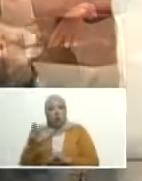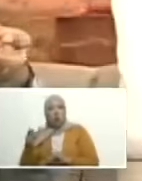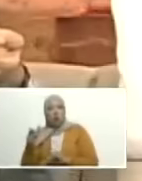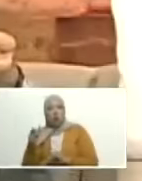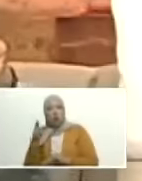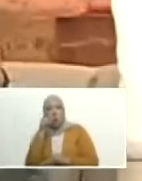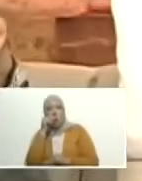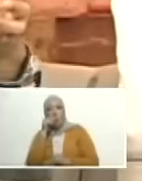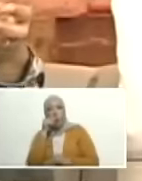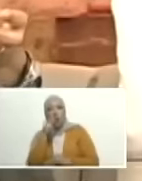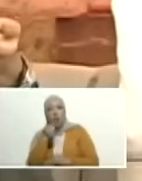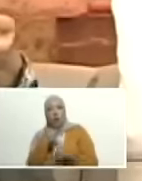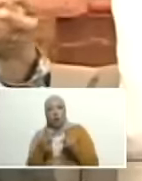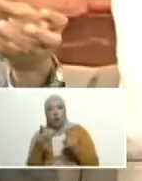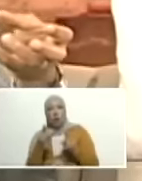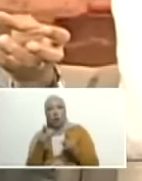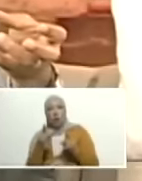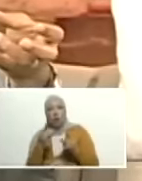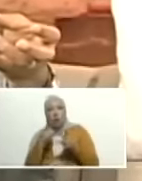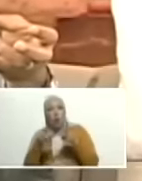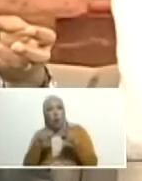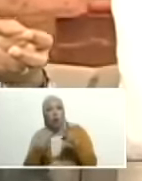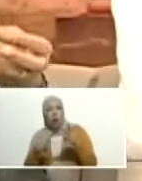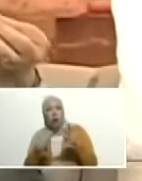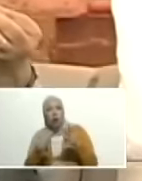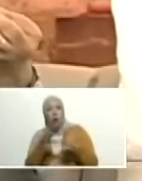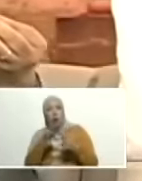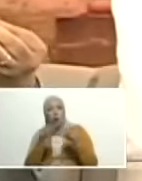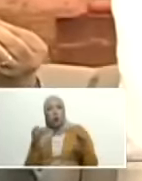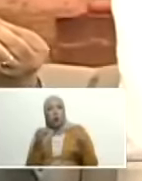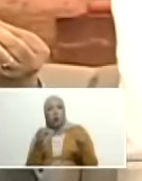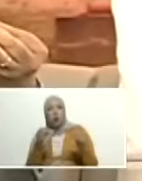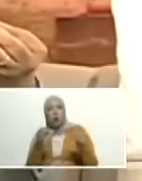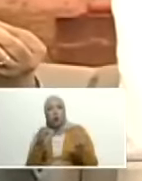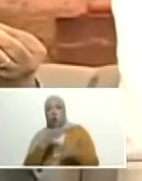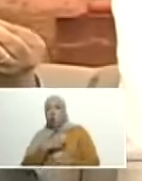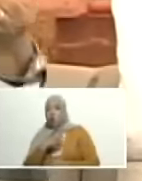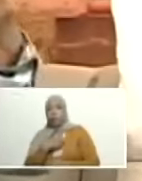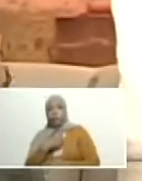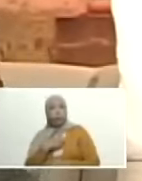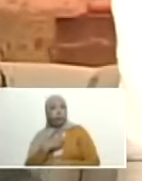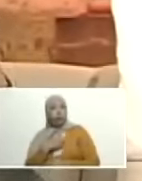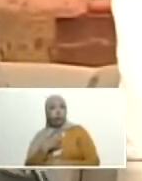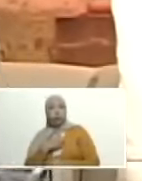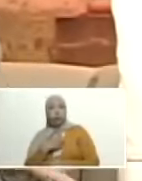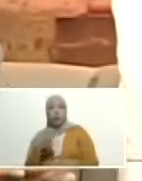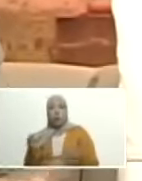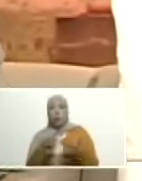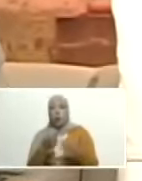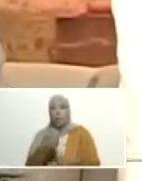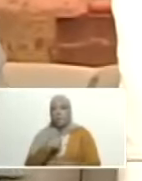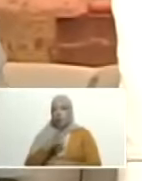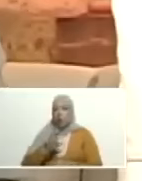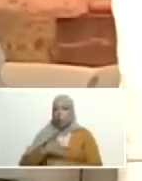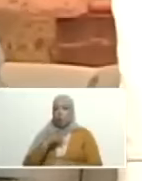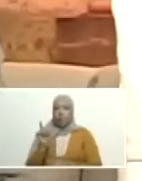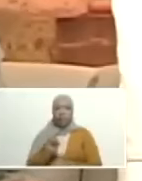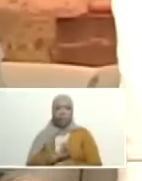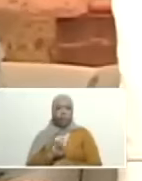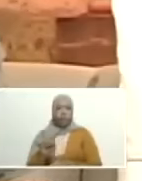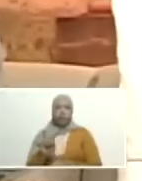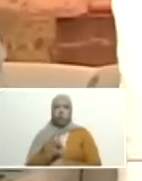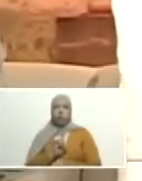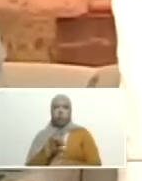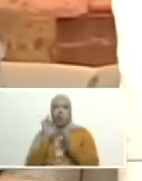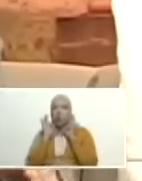Bolton, Elio Abrams y compañía, le impidió reunirse conmigo.